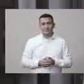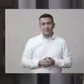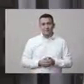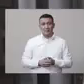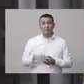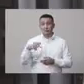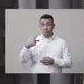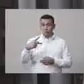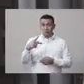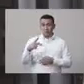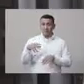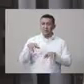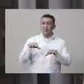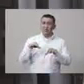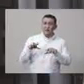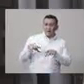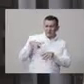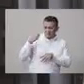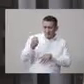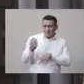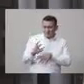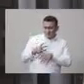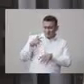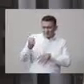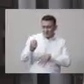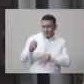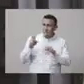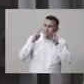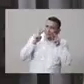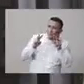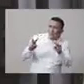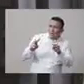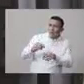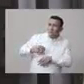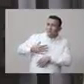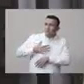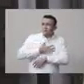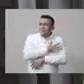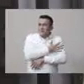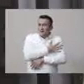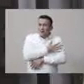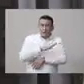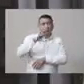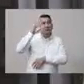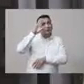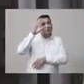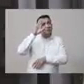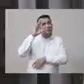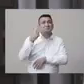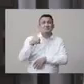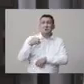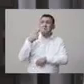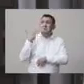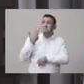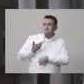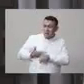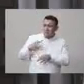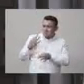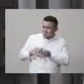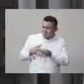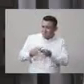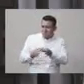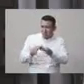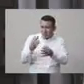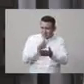Su labor debe inspirarnos al resto de la sociedad a ser responsables y solidarios, a